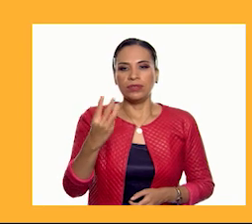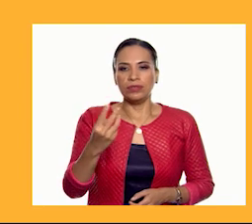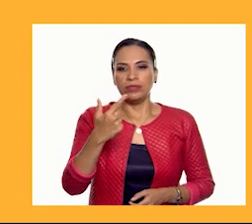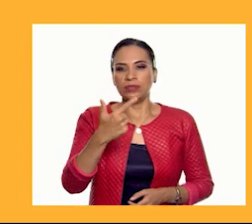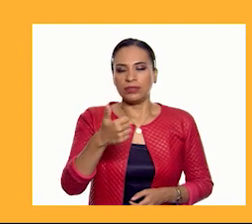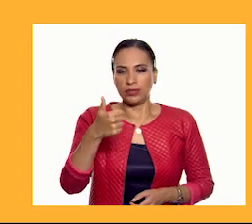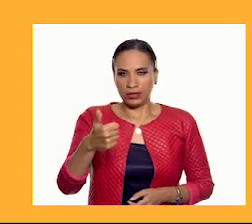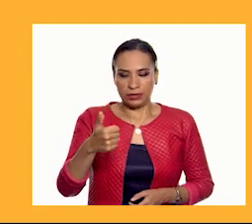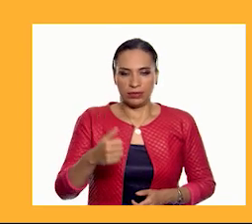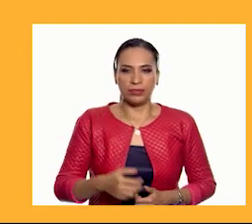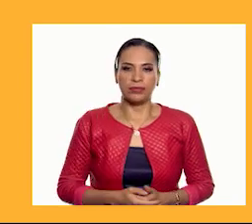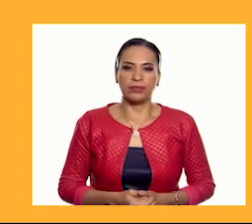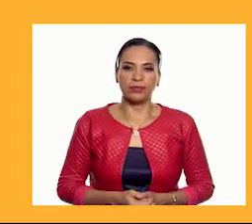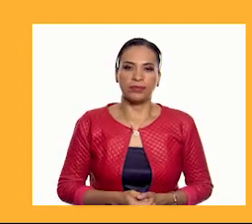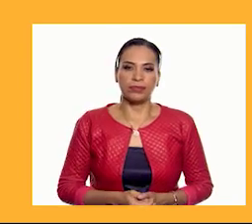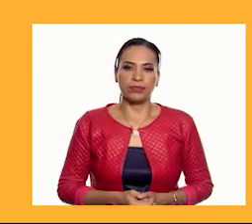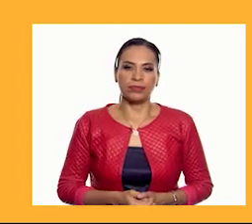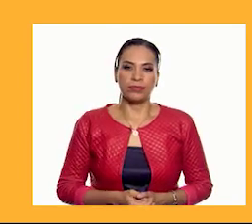800-734-7376.